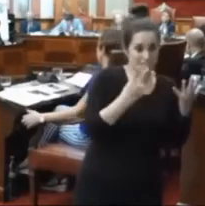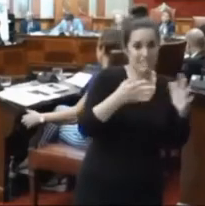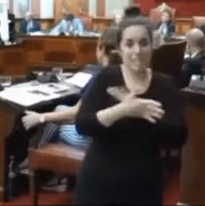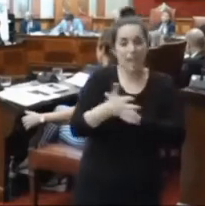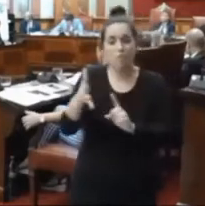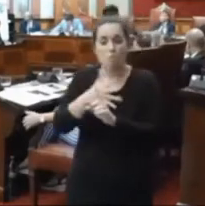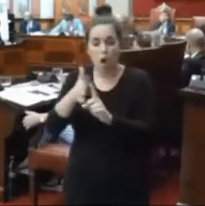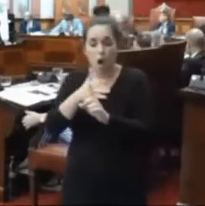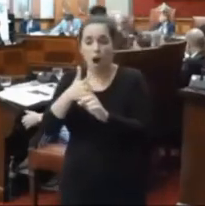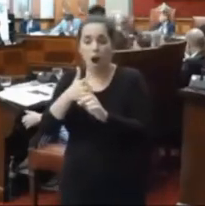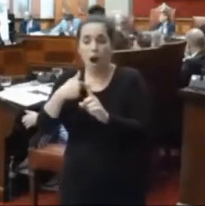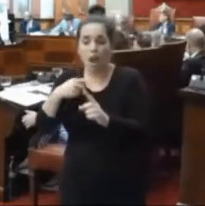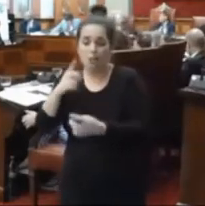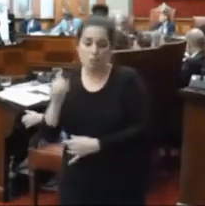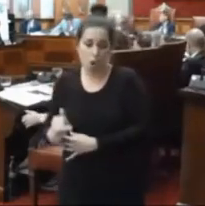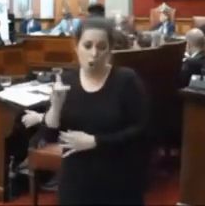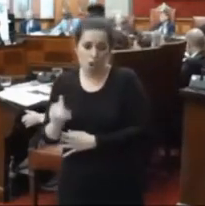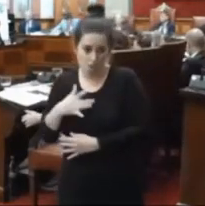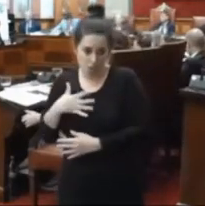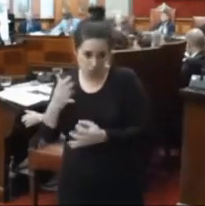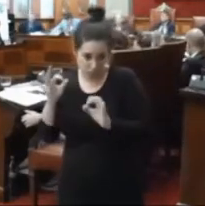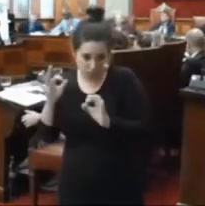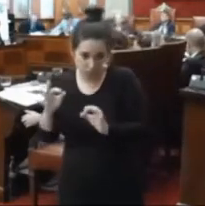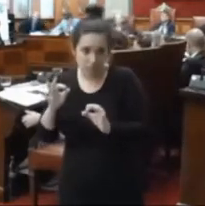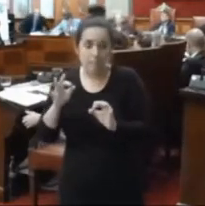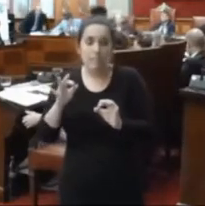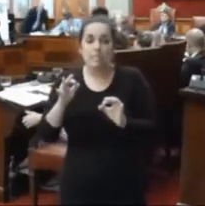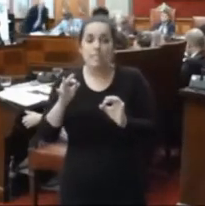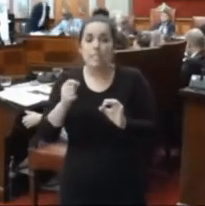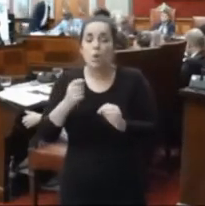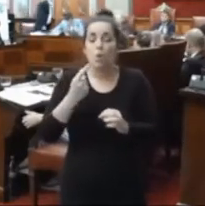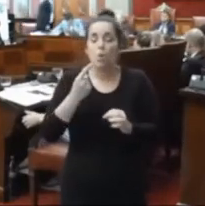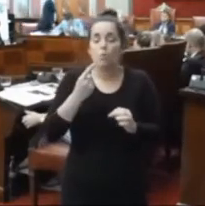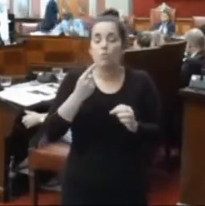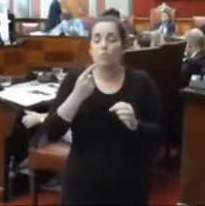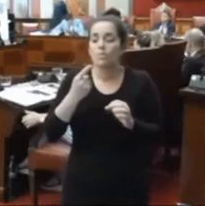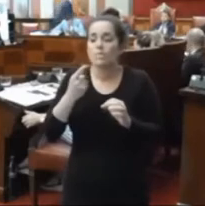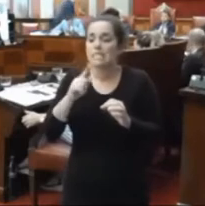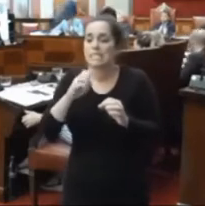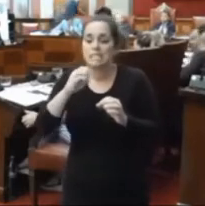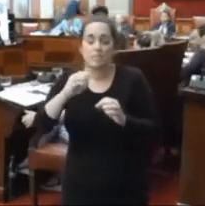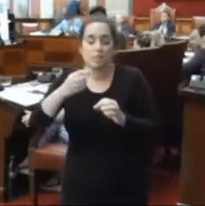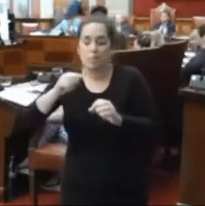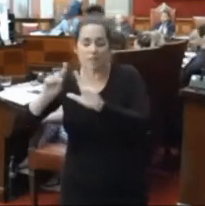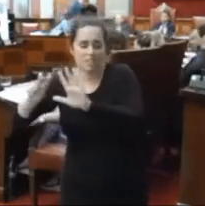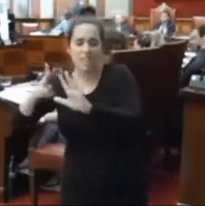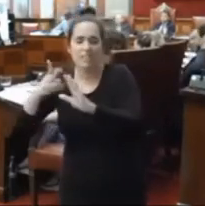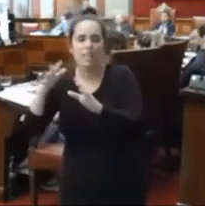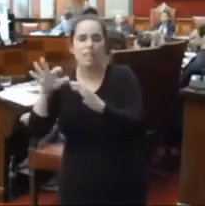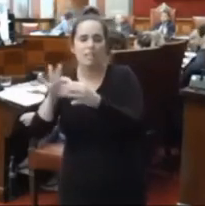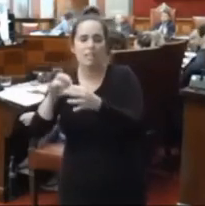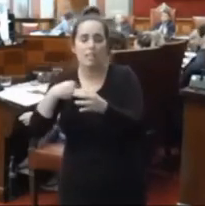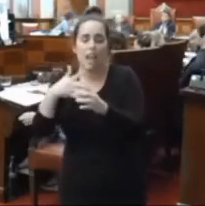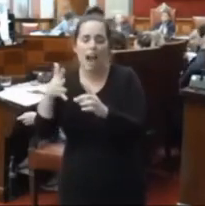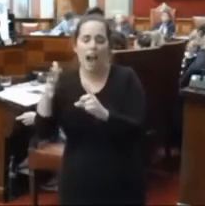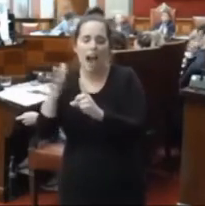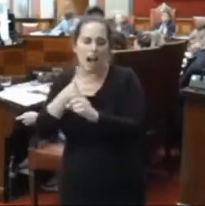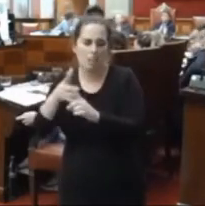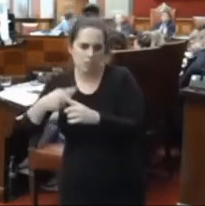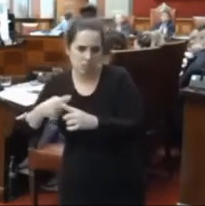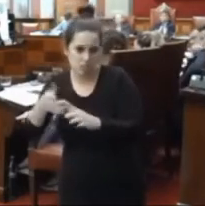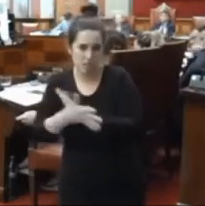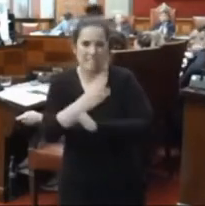52 denuncias y un 20,7% en el resto de los delitos contra la libertad sexual, 313 denuncias. Creo